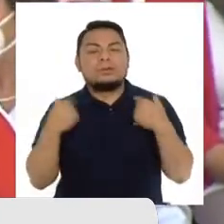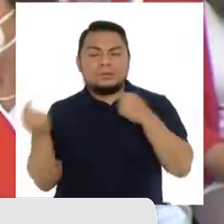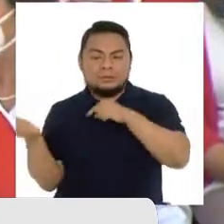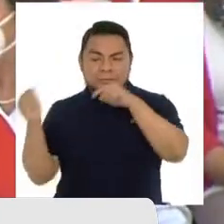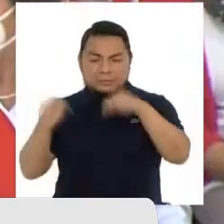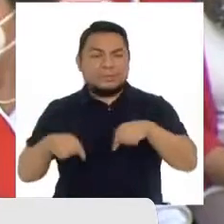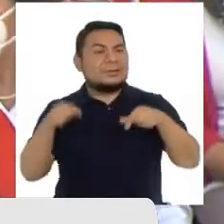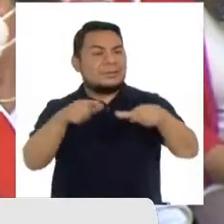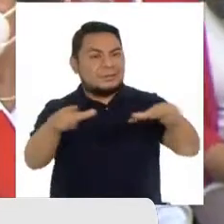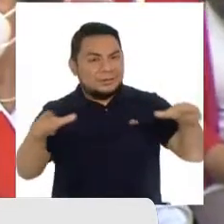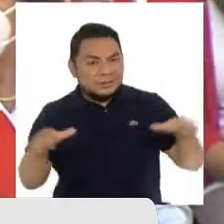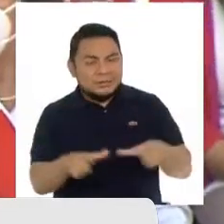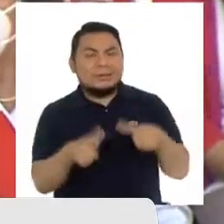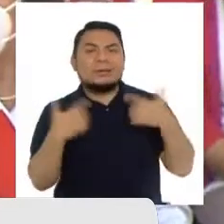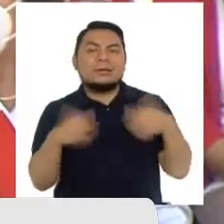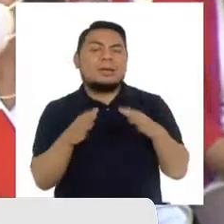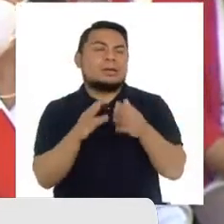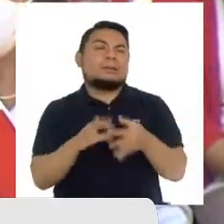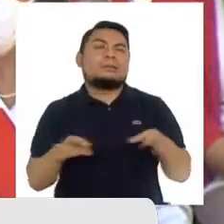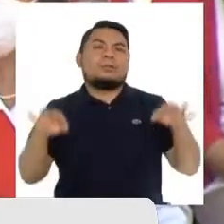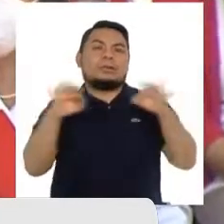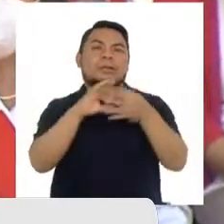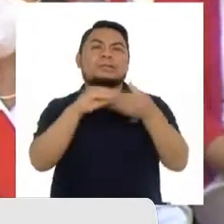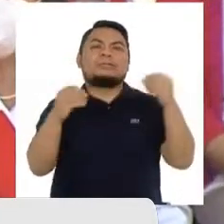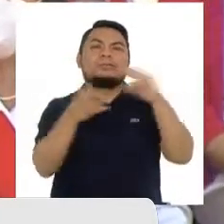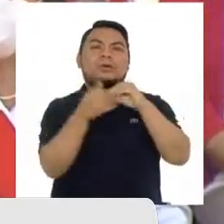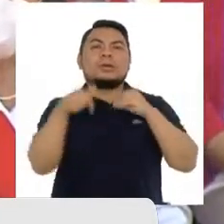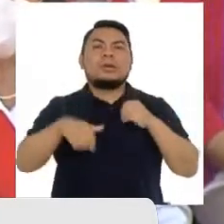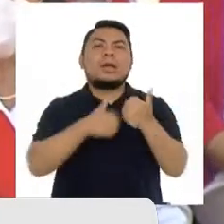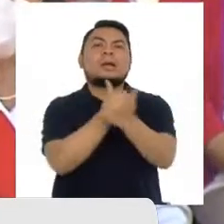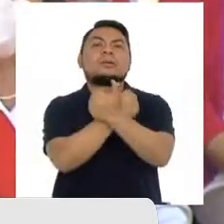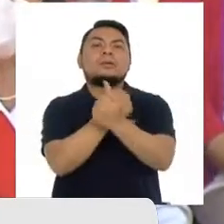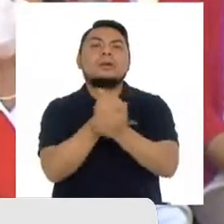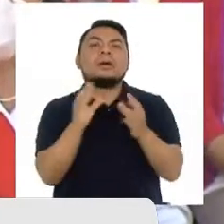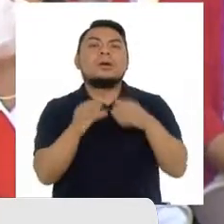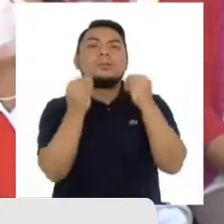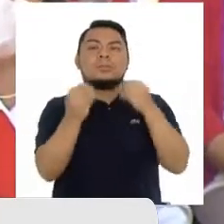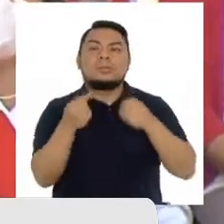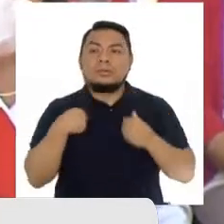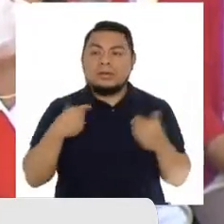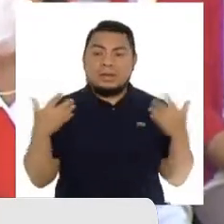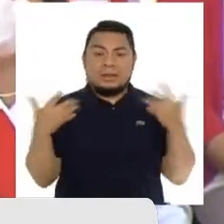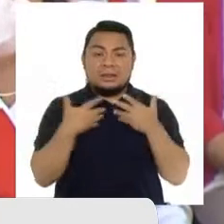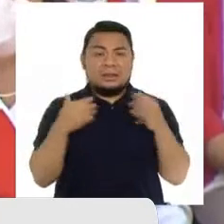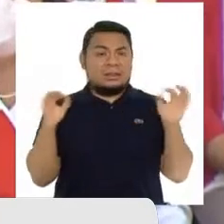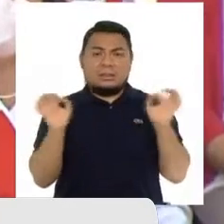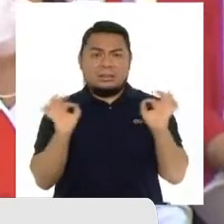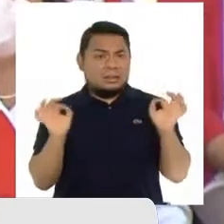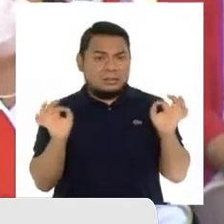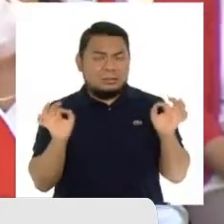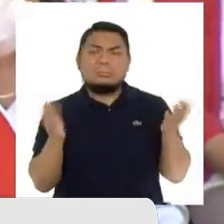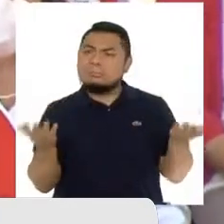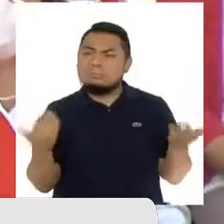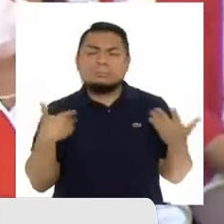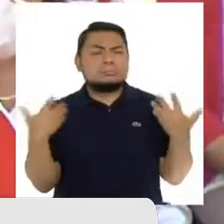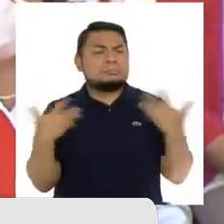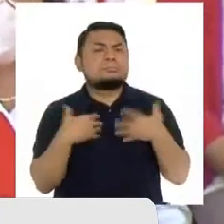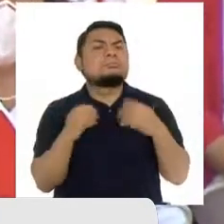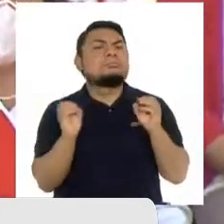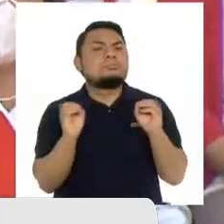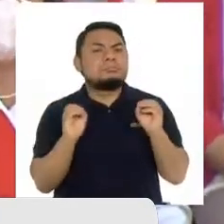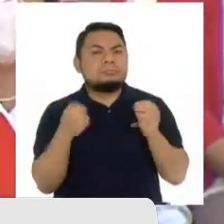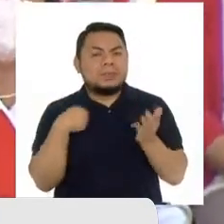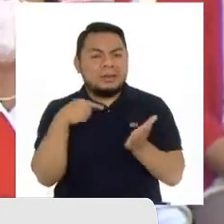a esta tierra histórica de ayacucho porque el que nada debe nada teme